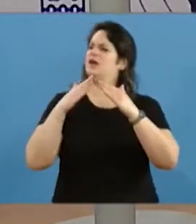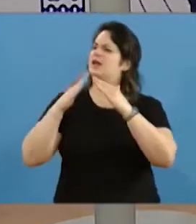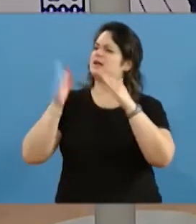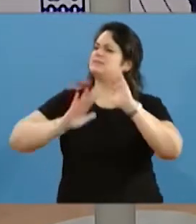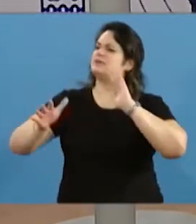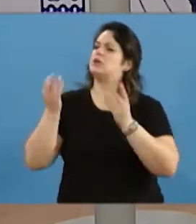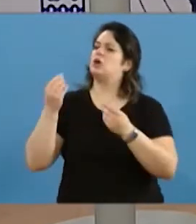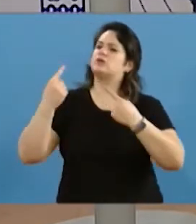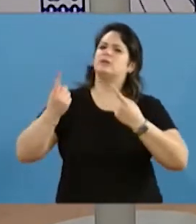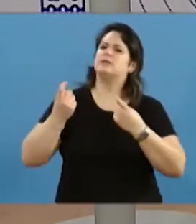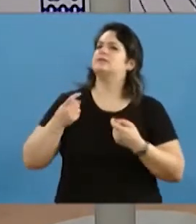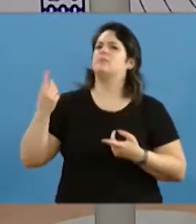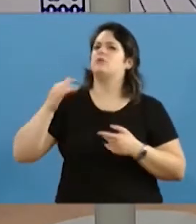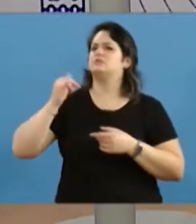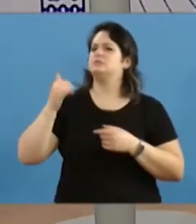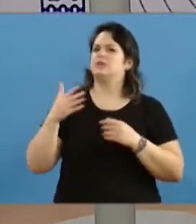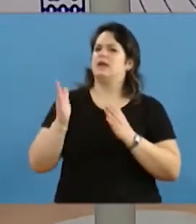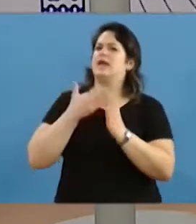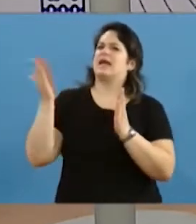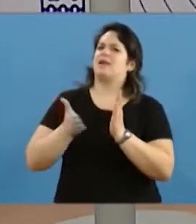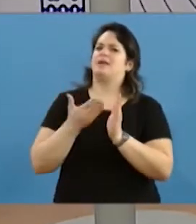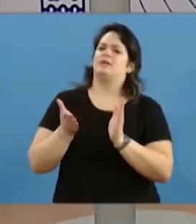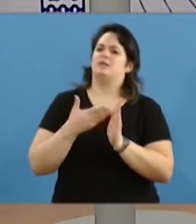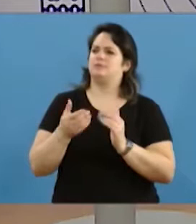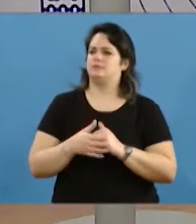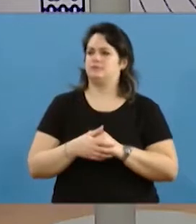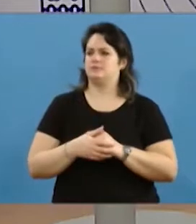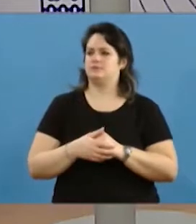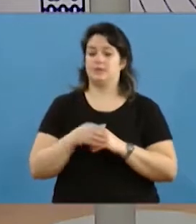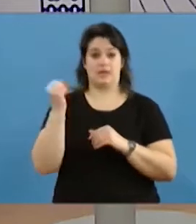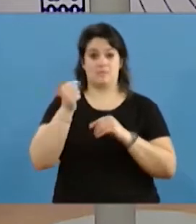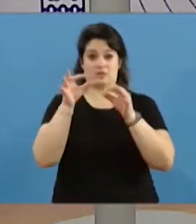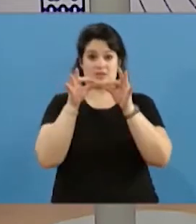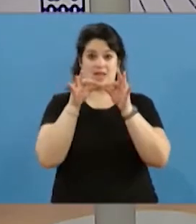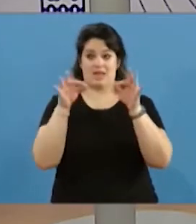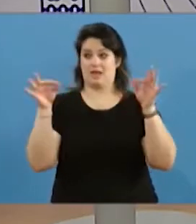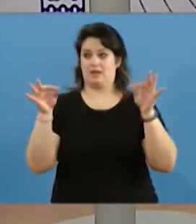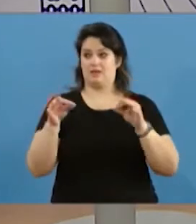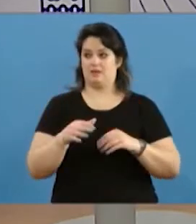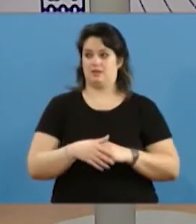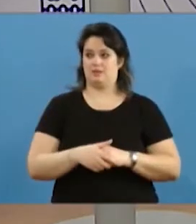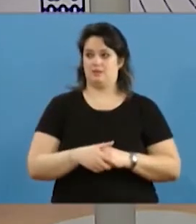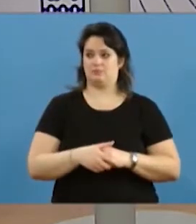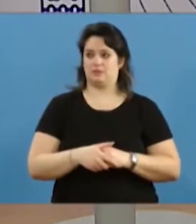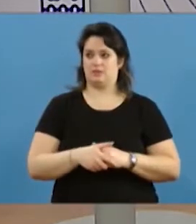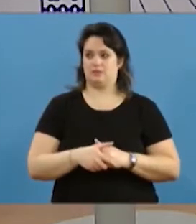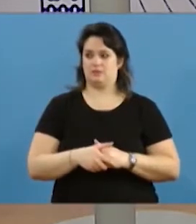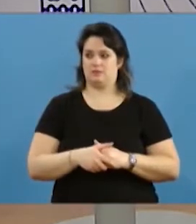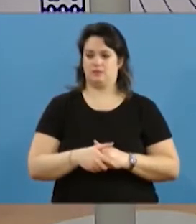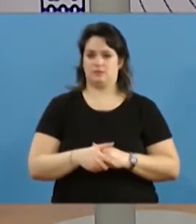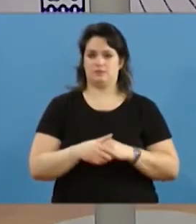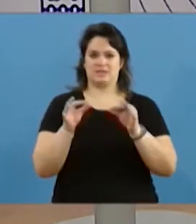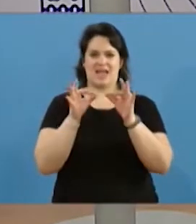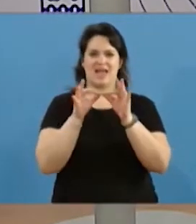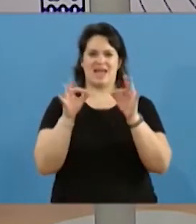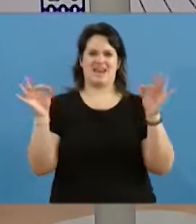elementos debemos utilizar en el cuaderno o en la carpeta? Fundamental, regla... ¿Sí? Muy sí. importante que usen No podemos regla. Hacer esas